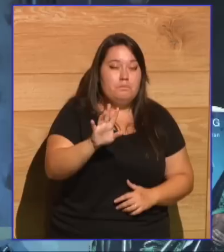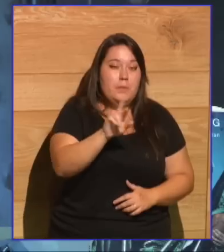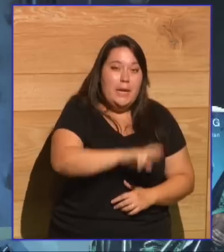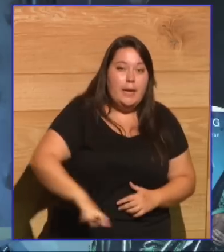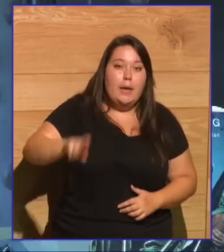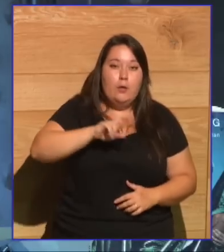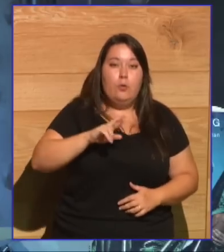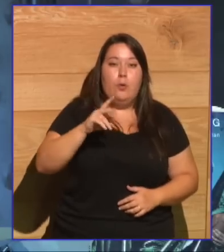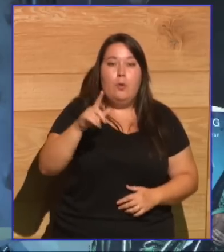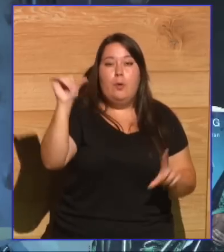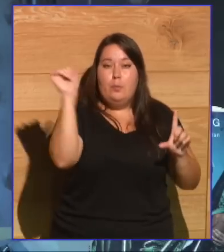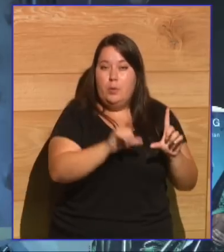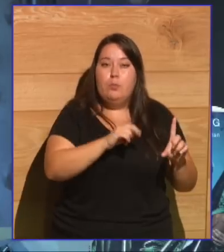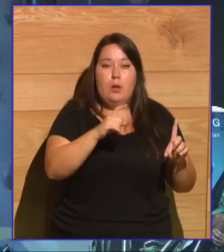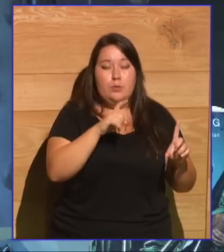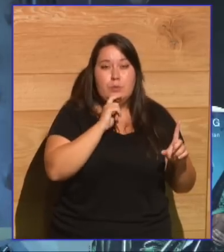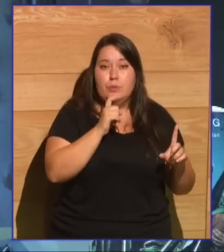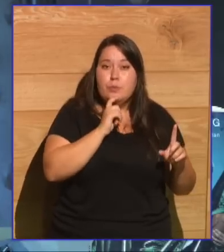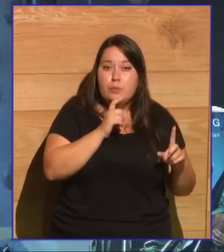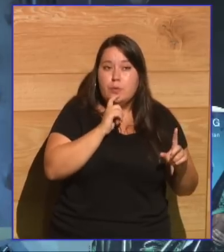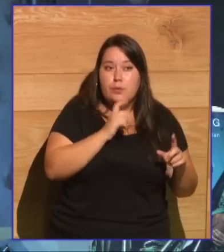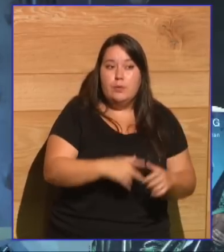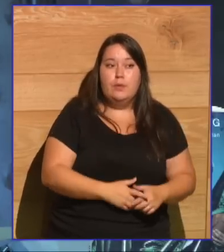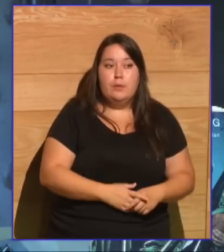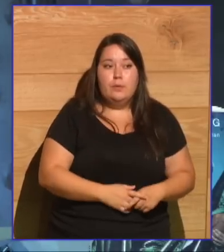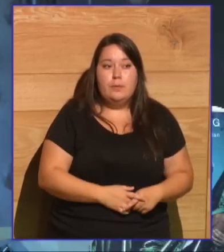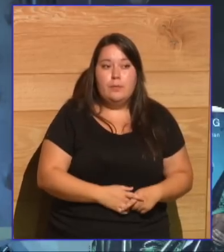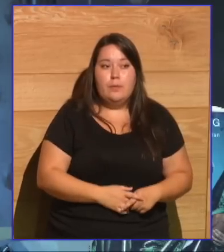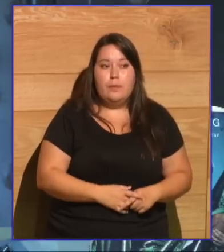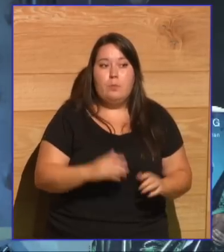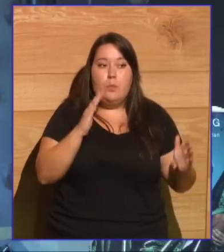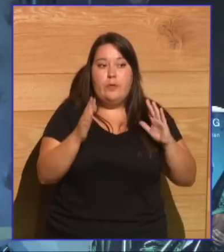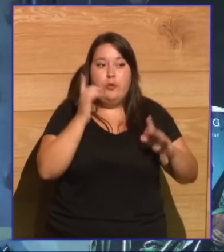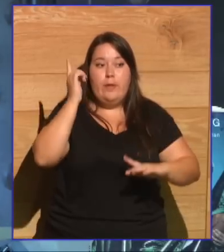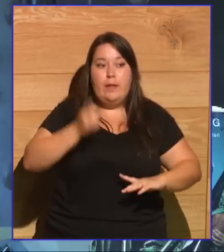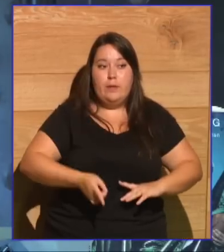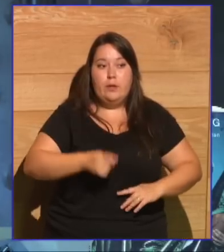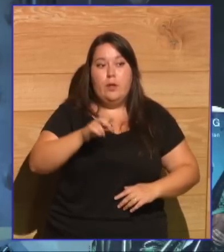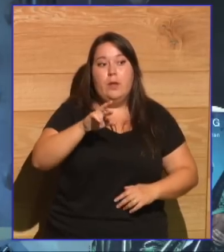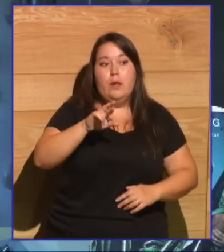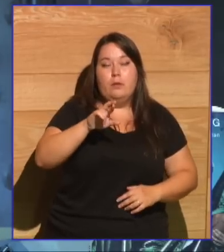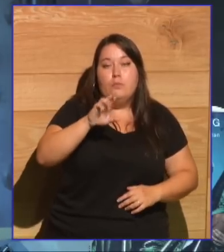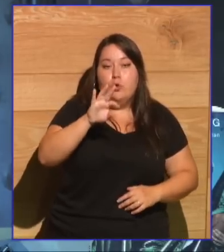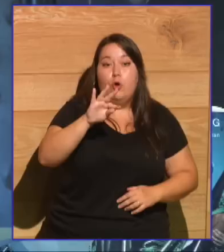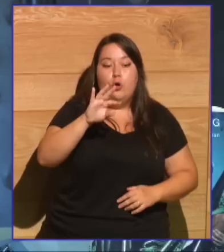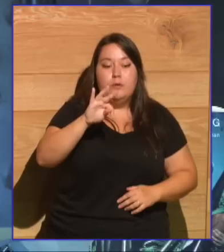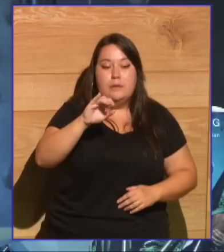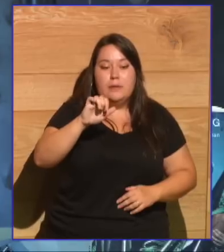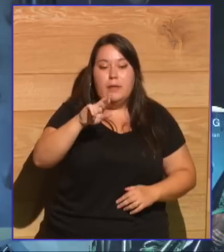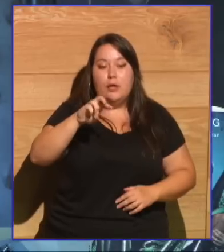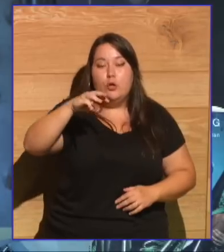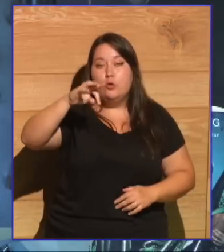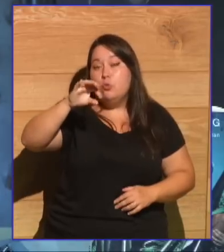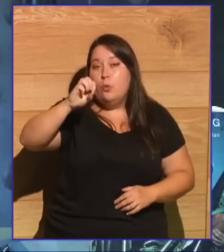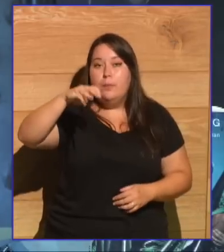difíciles que consiguió poner bajo el foco antes de la dictadura de rotten tomatoes le doy un